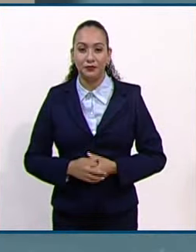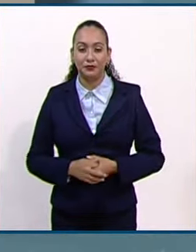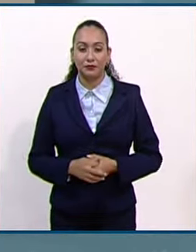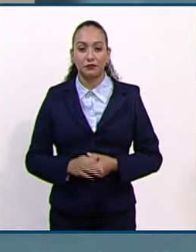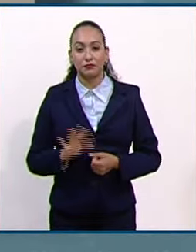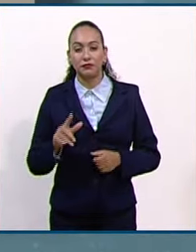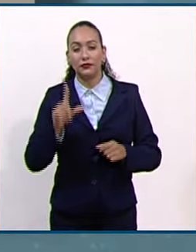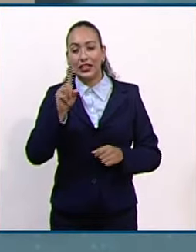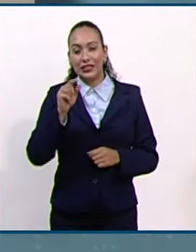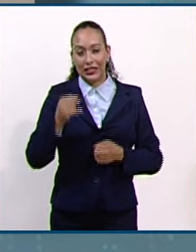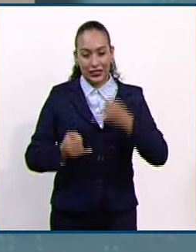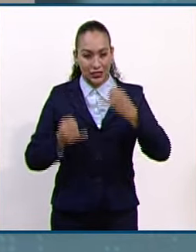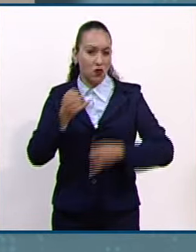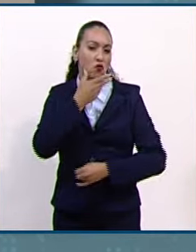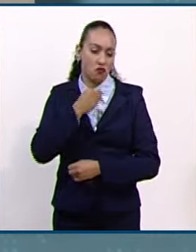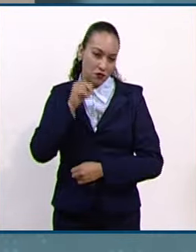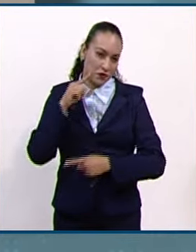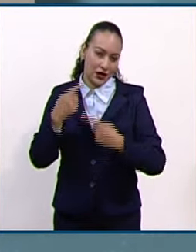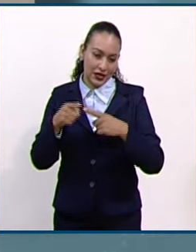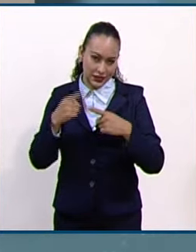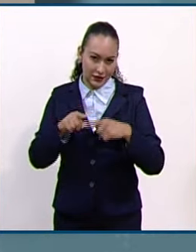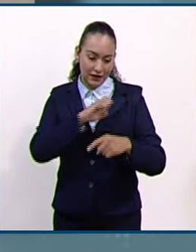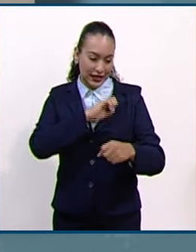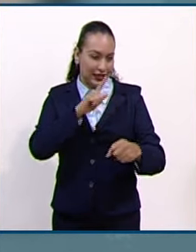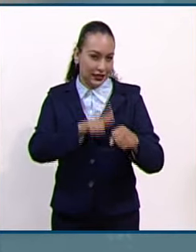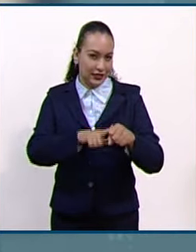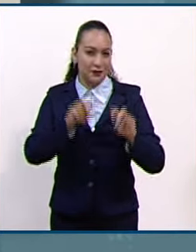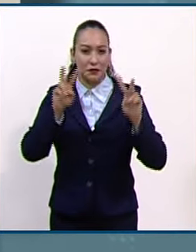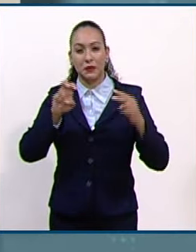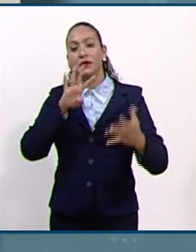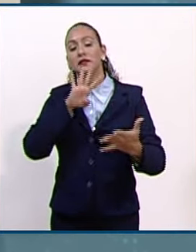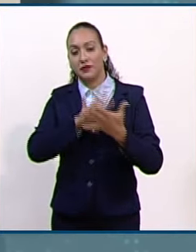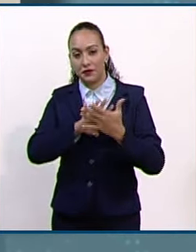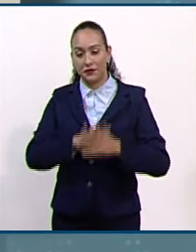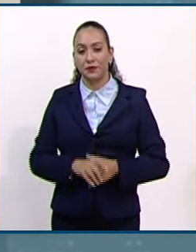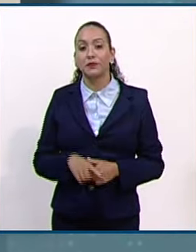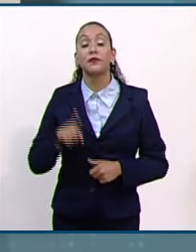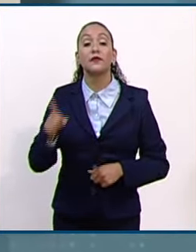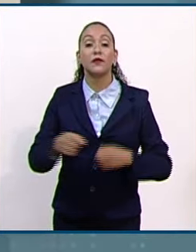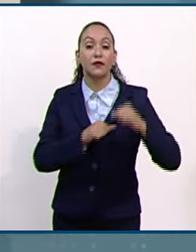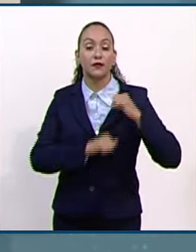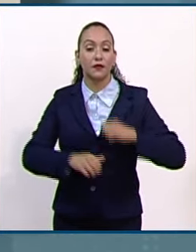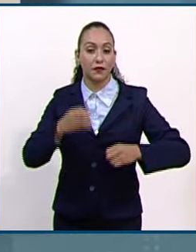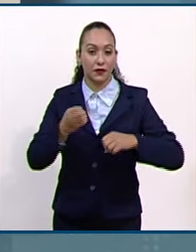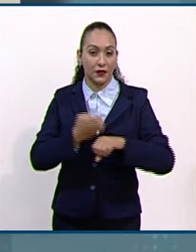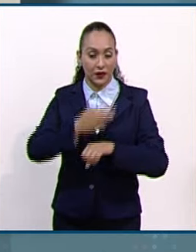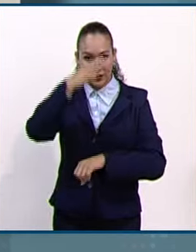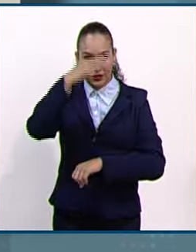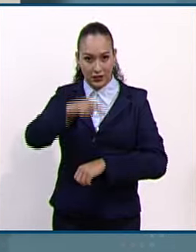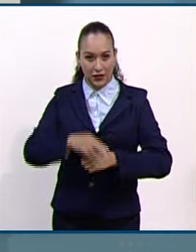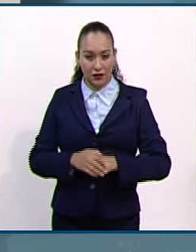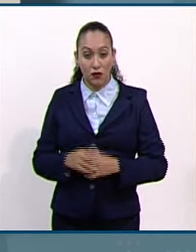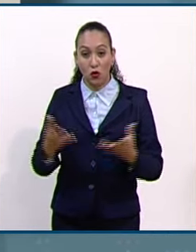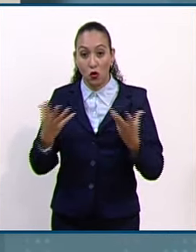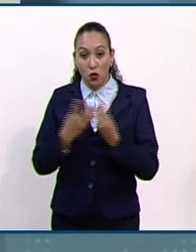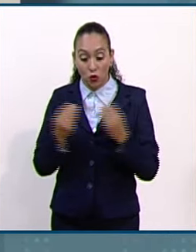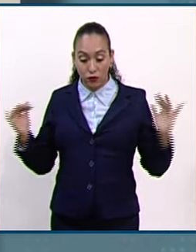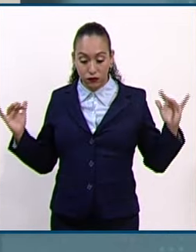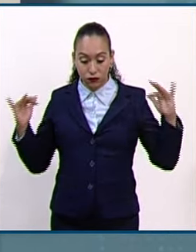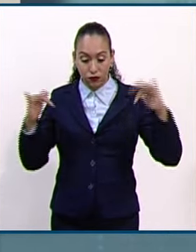Más de 70 juezas y jueces especializados en materia penal del Poder Judicial del Estado de México se congregaron en